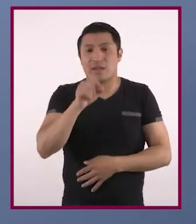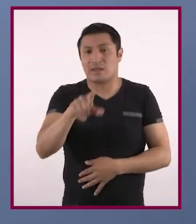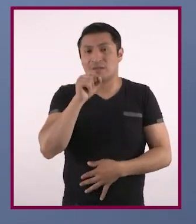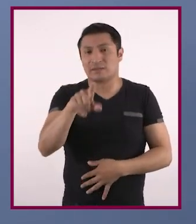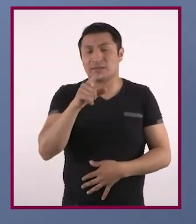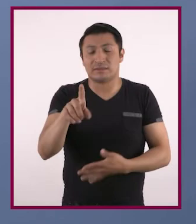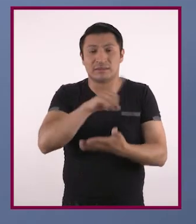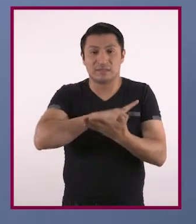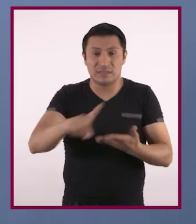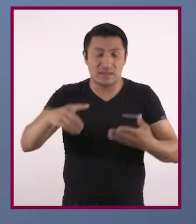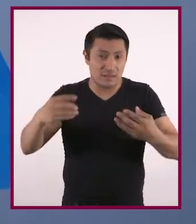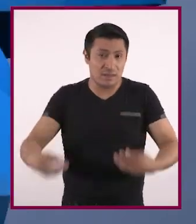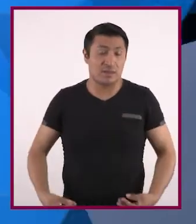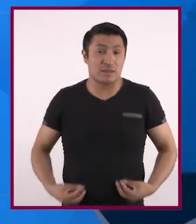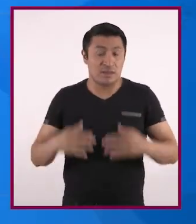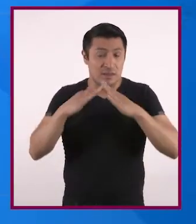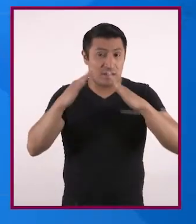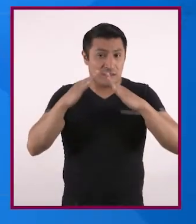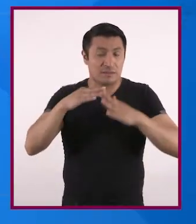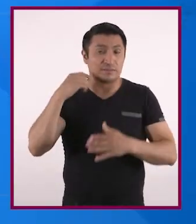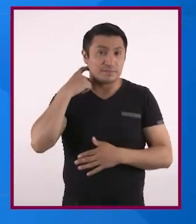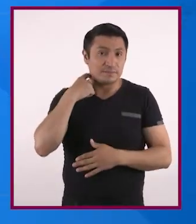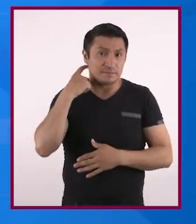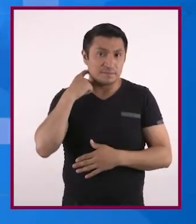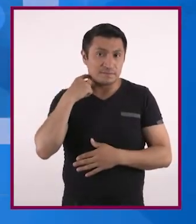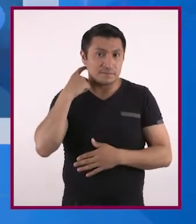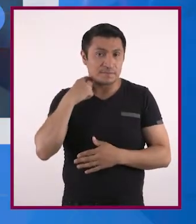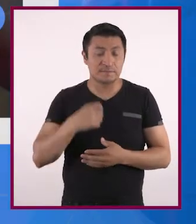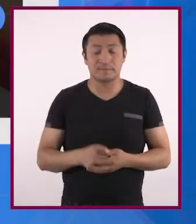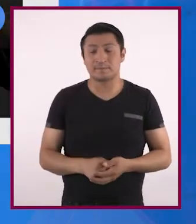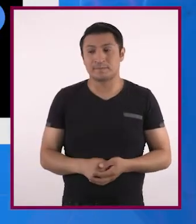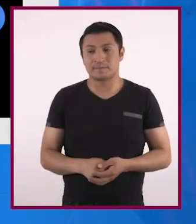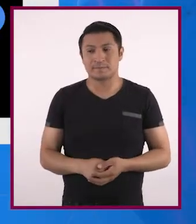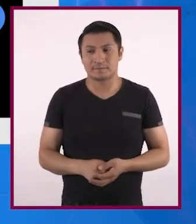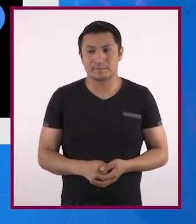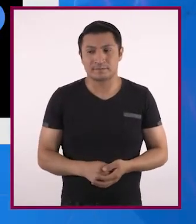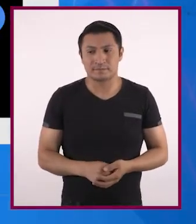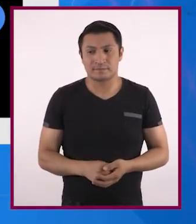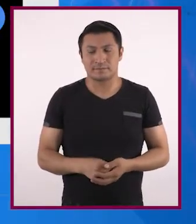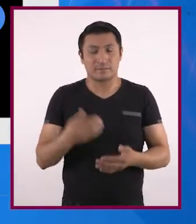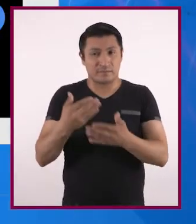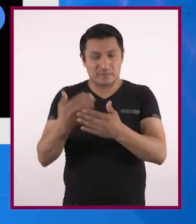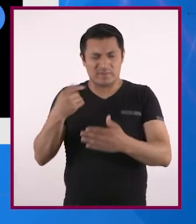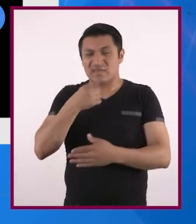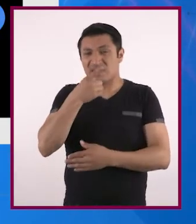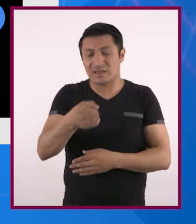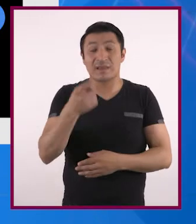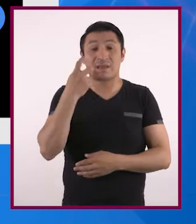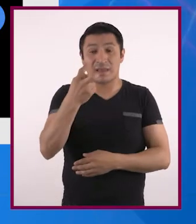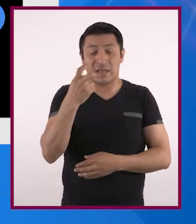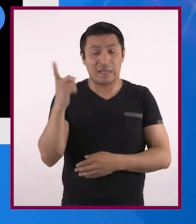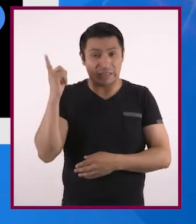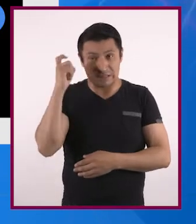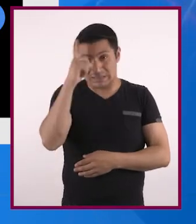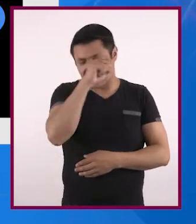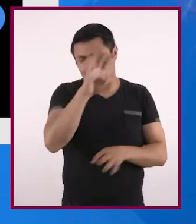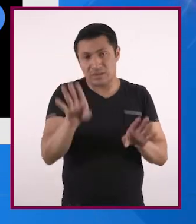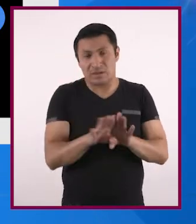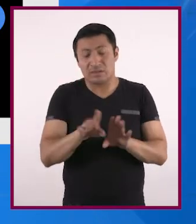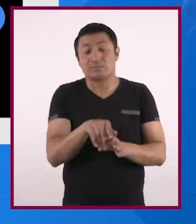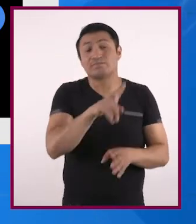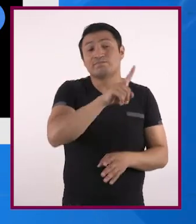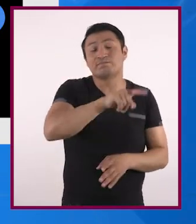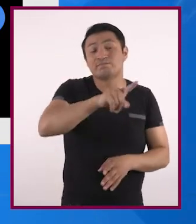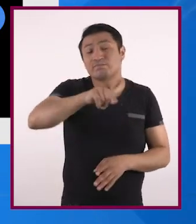supuesto, derecho a la vivienda. Pues lo que decía al principio es precisamente esta dificultad de levantar censos